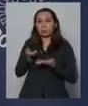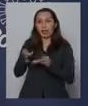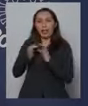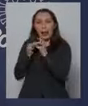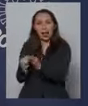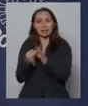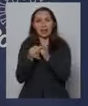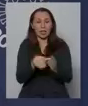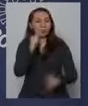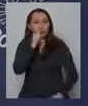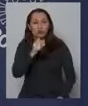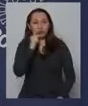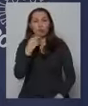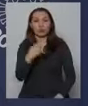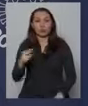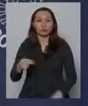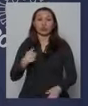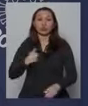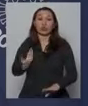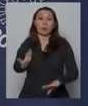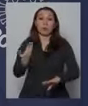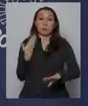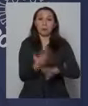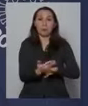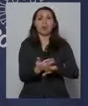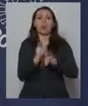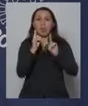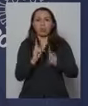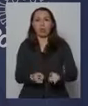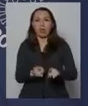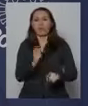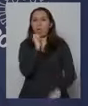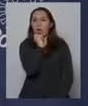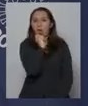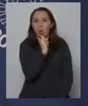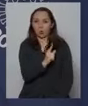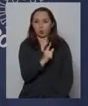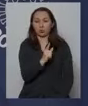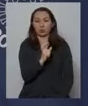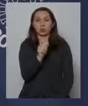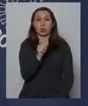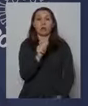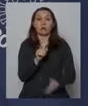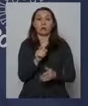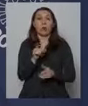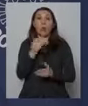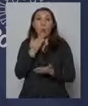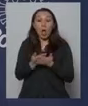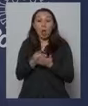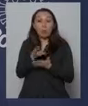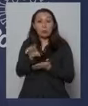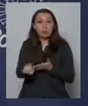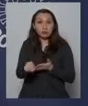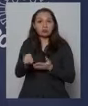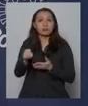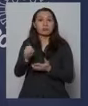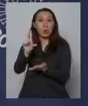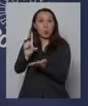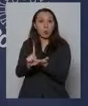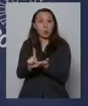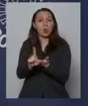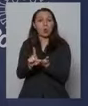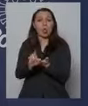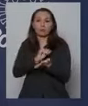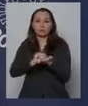personas realizan. He solicitado que se interpongan denuncias en estas direcciones, en estos